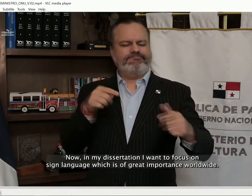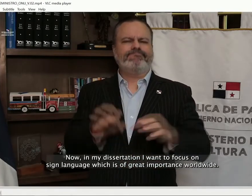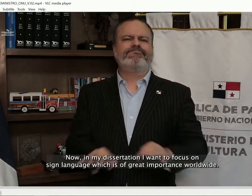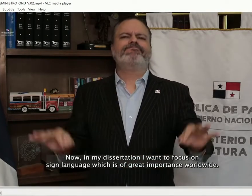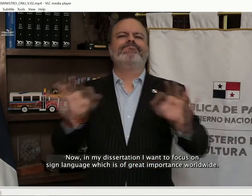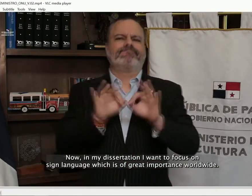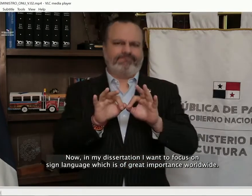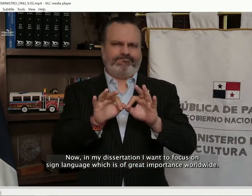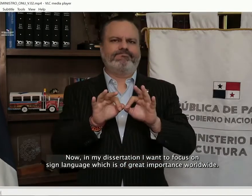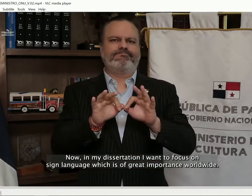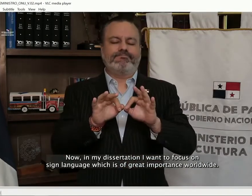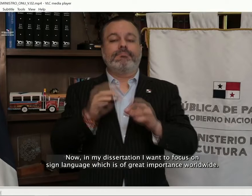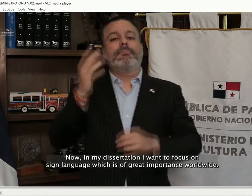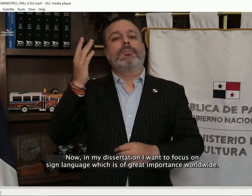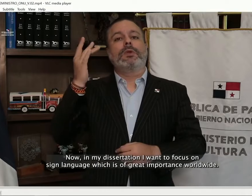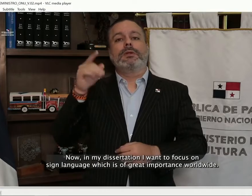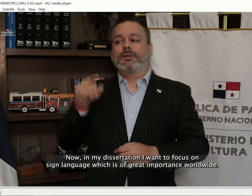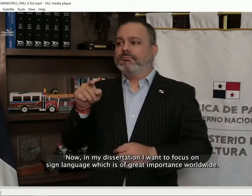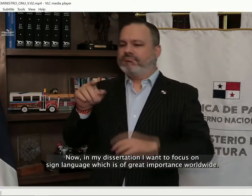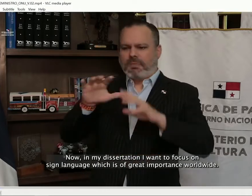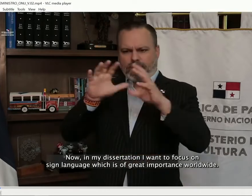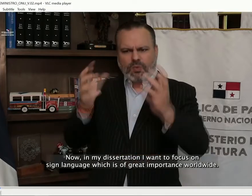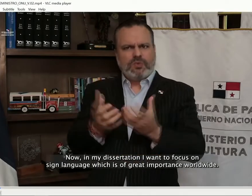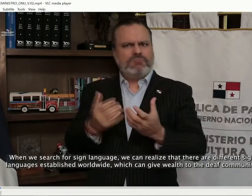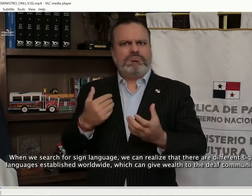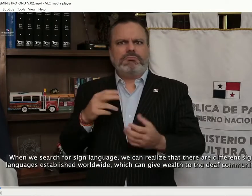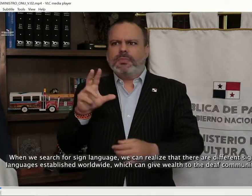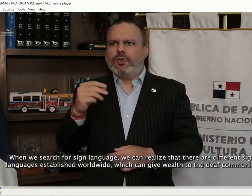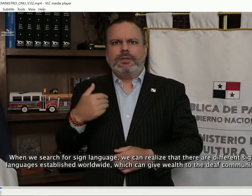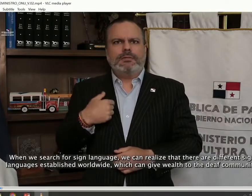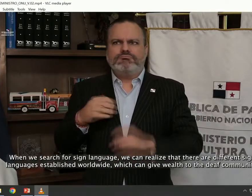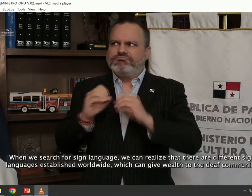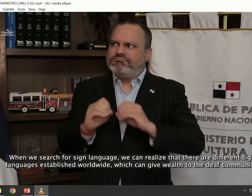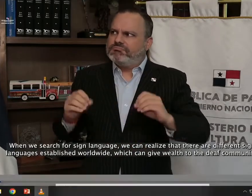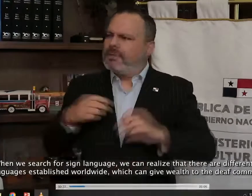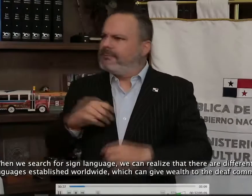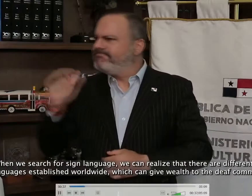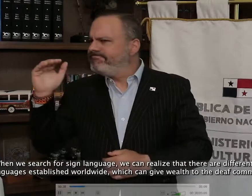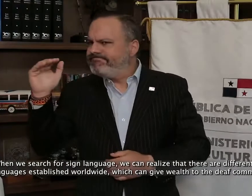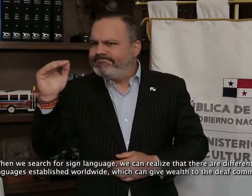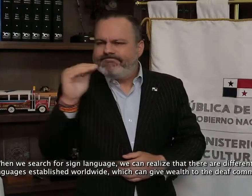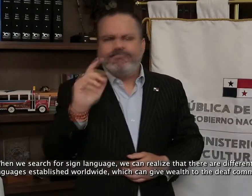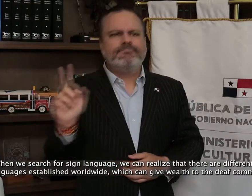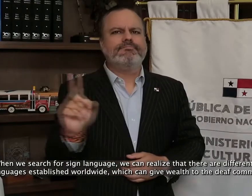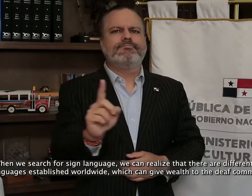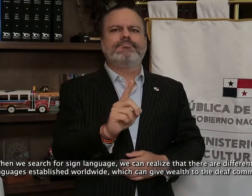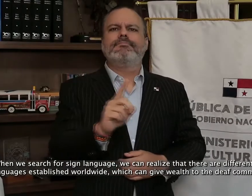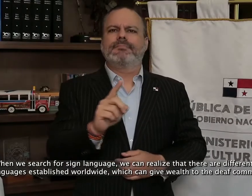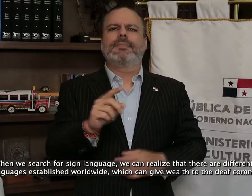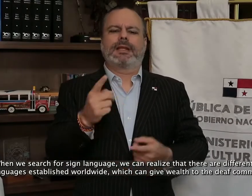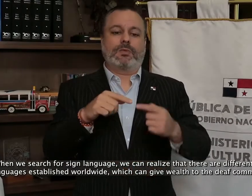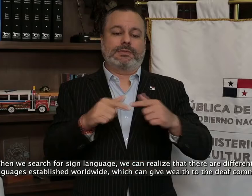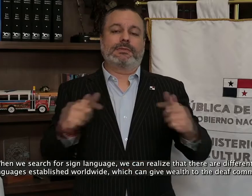poder apoyarlos a todos. Ahora, en mi disertación quiero enfocarme en la lengua de señas, la cual es de